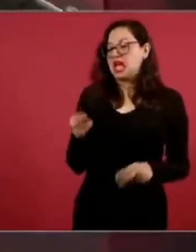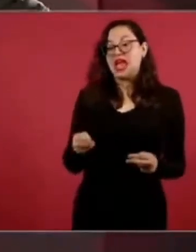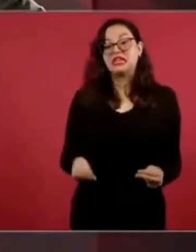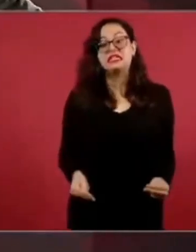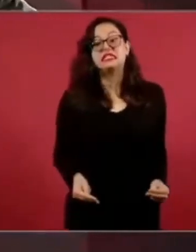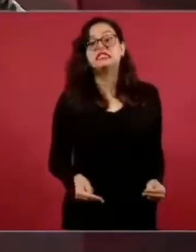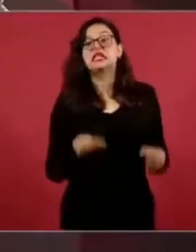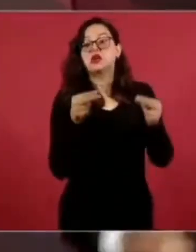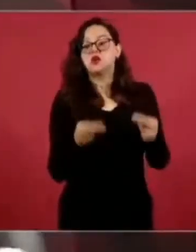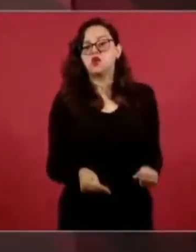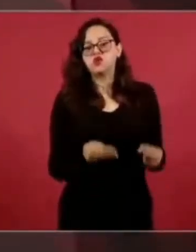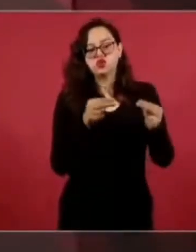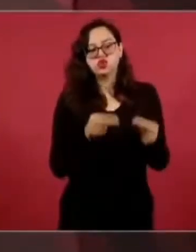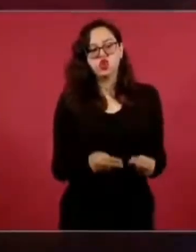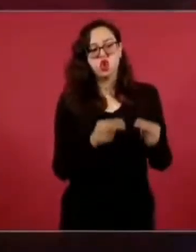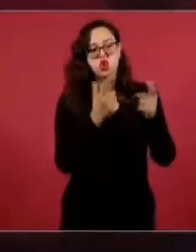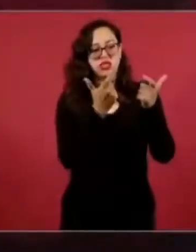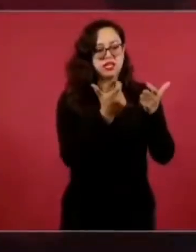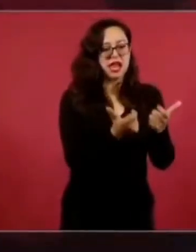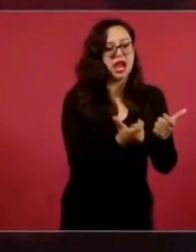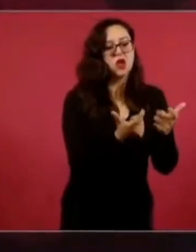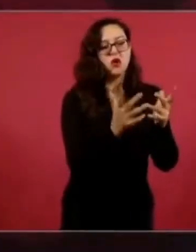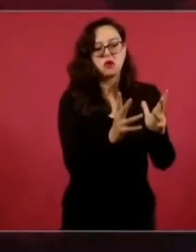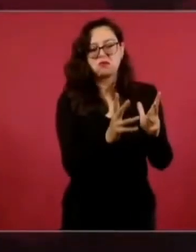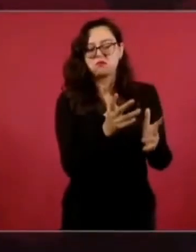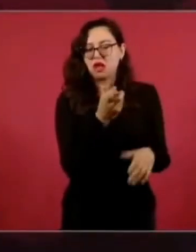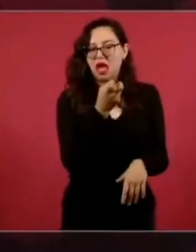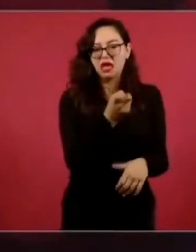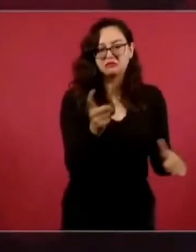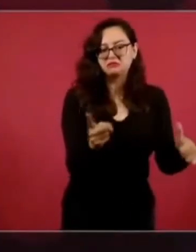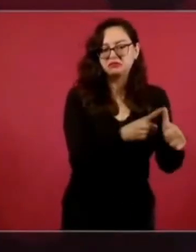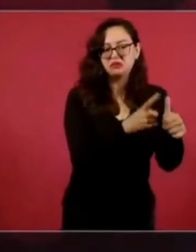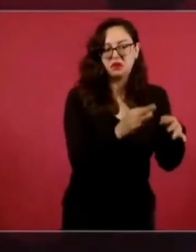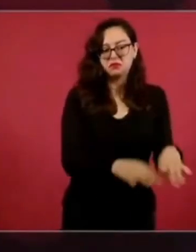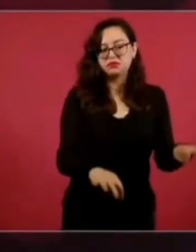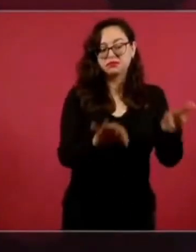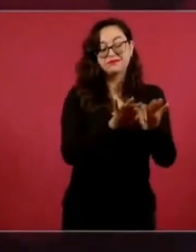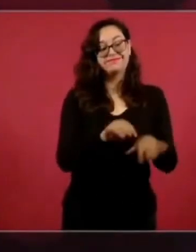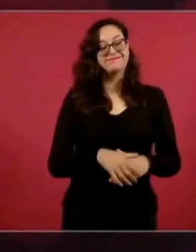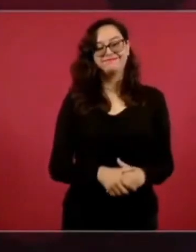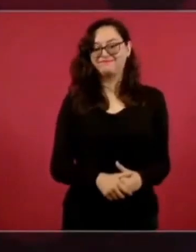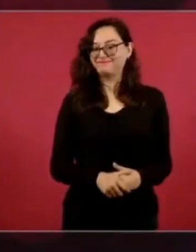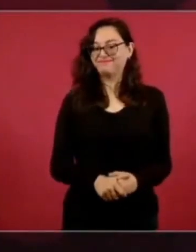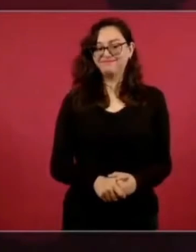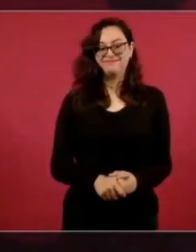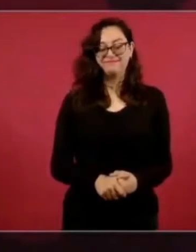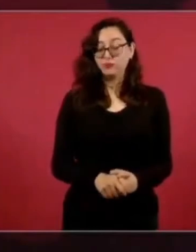garantizaba el bienestar de la gente. No,